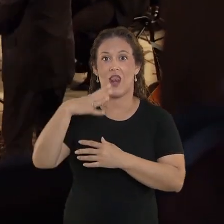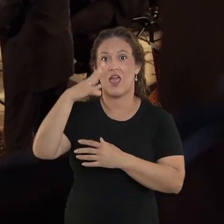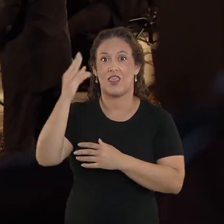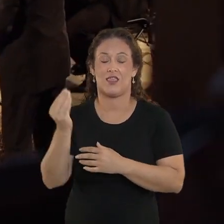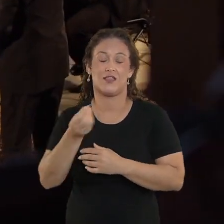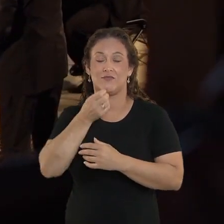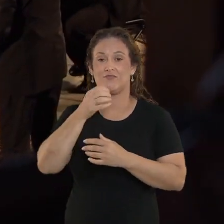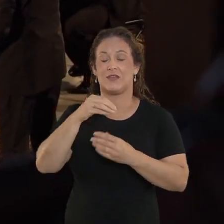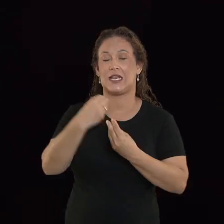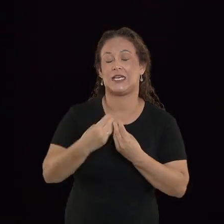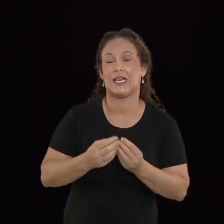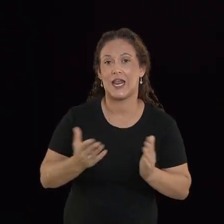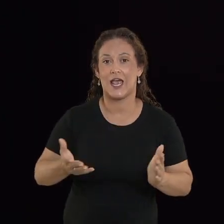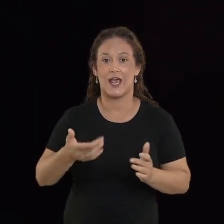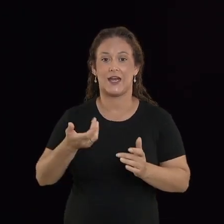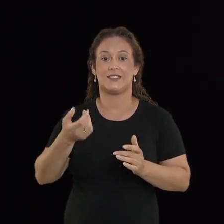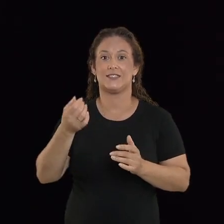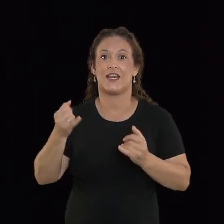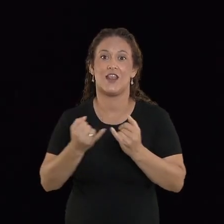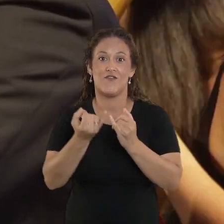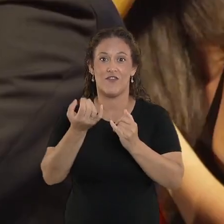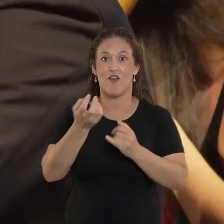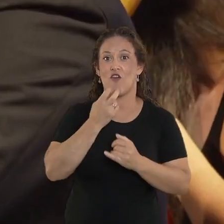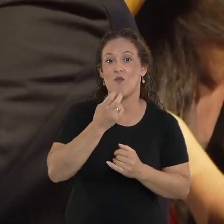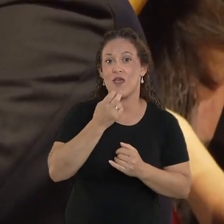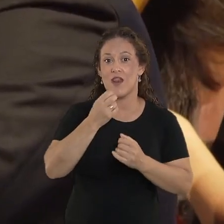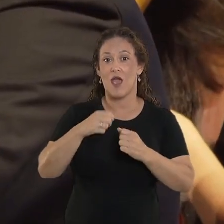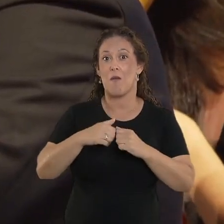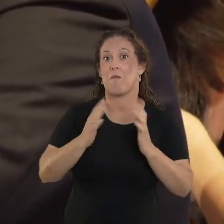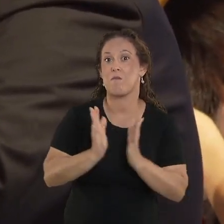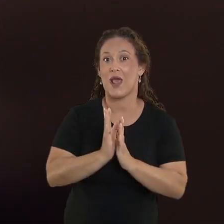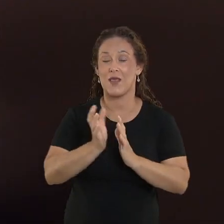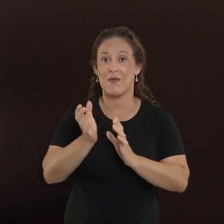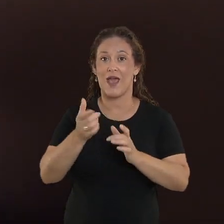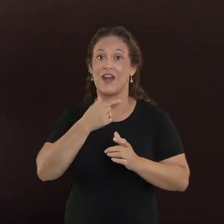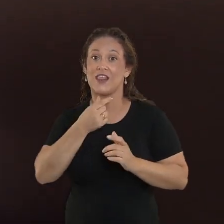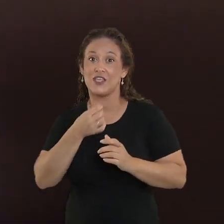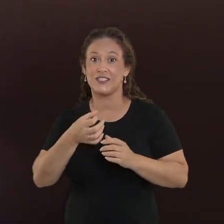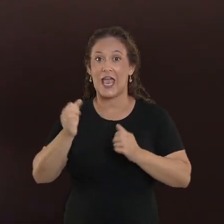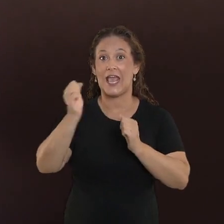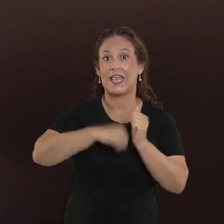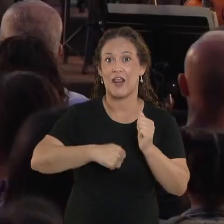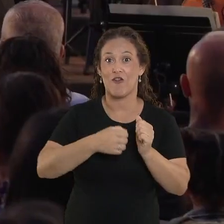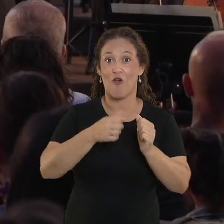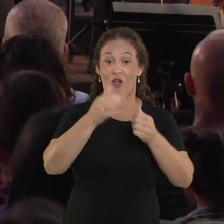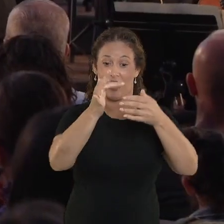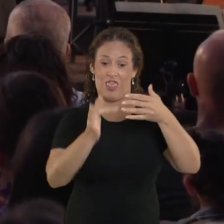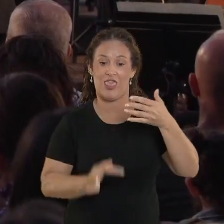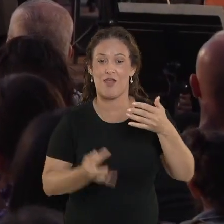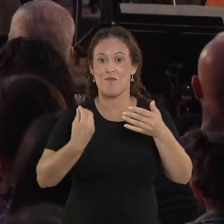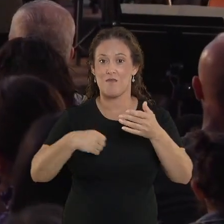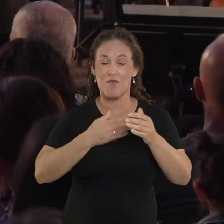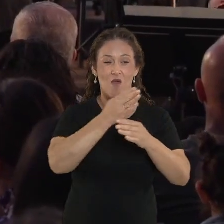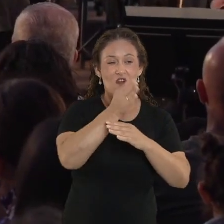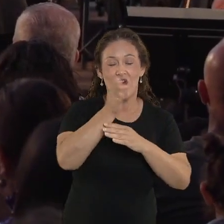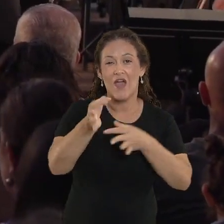Fuerteventura, Lanzarote, Gran Canaria, Tenerife, La Gomera, La Palma, La Graciosa y El Hierro. En ese orden